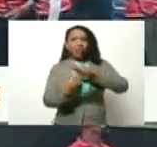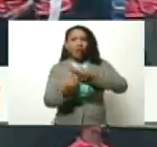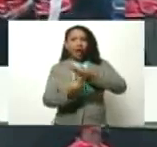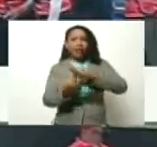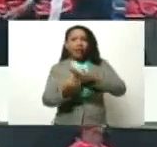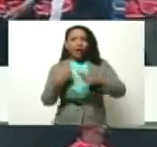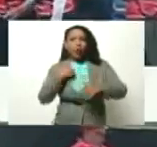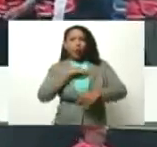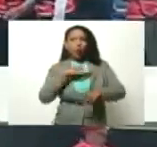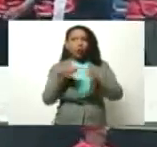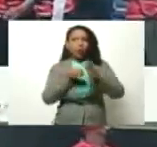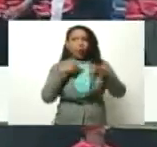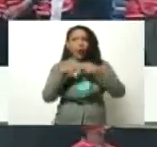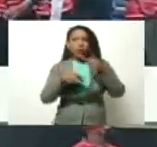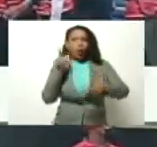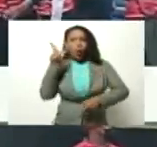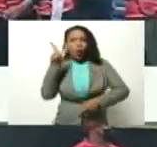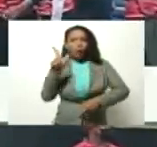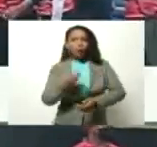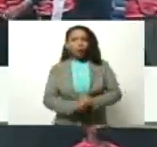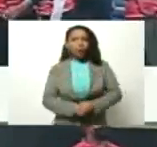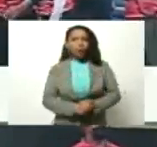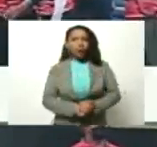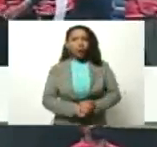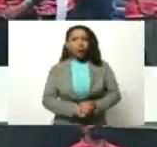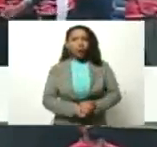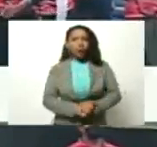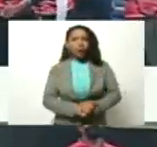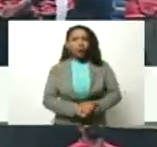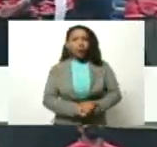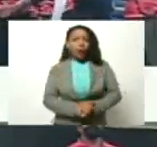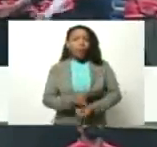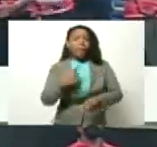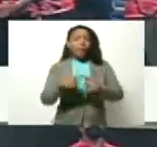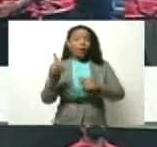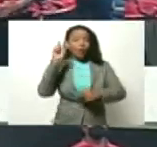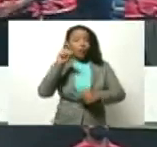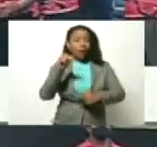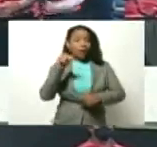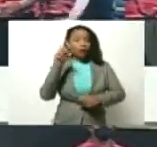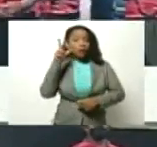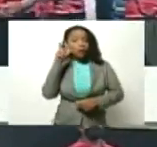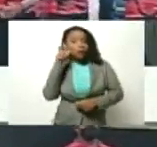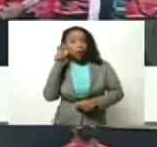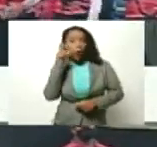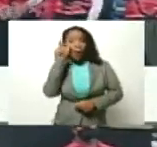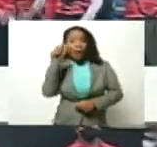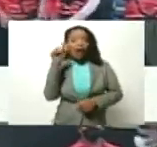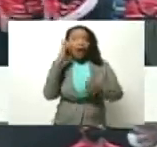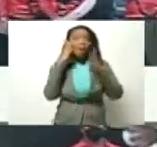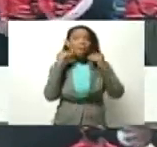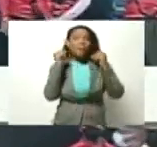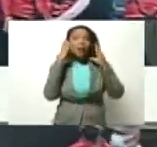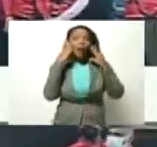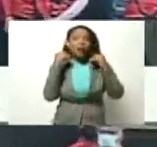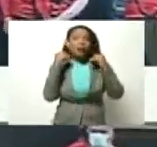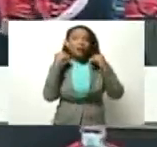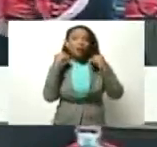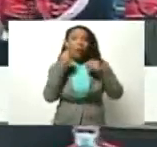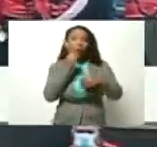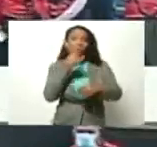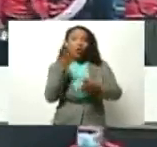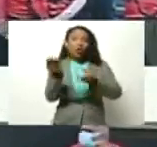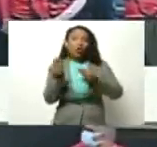nuestro partido socialista Unido de Venezuela pero también cuando escuchamos a Edgar con la experiencia bueno